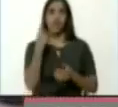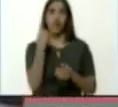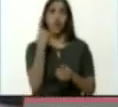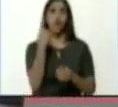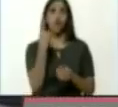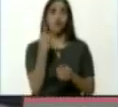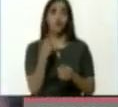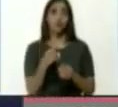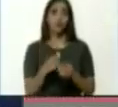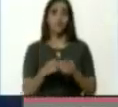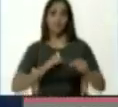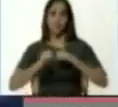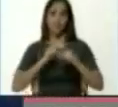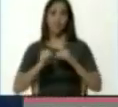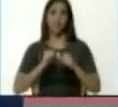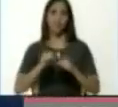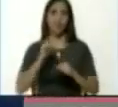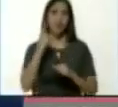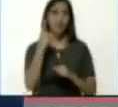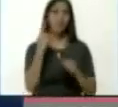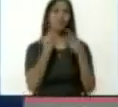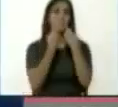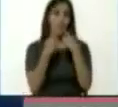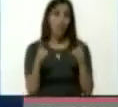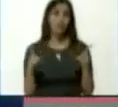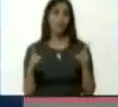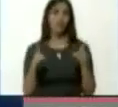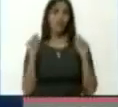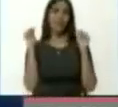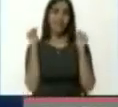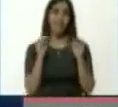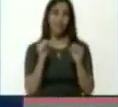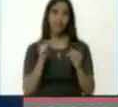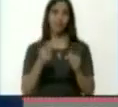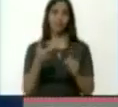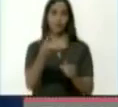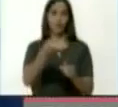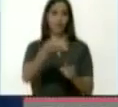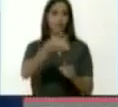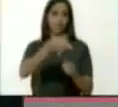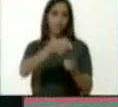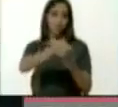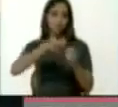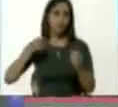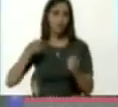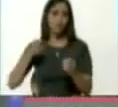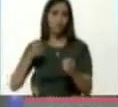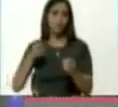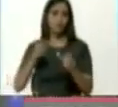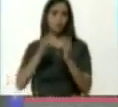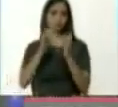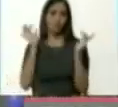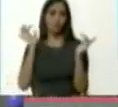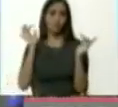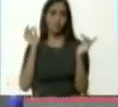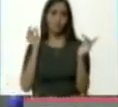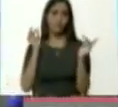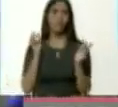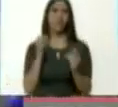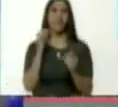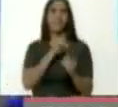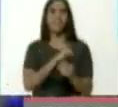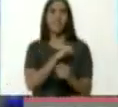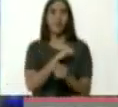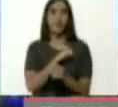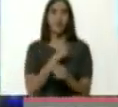mejor promoción es esa que va de boca a boca. La única diferencia es que esto tú puedes desenchufarlo. ¿Y el rumor no? No. Entonces, el temor que haya